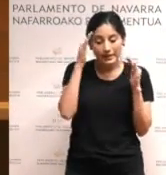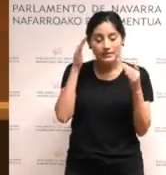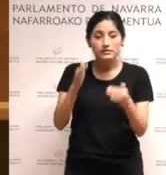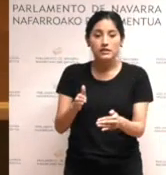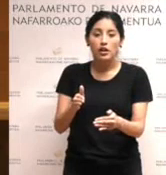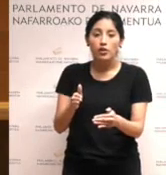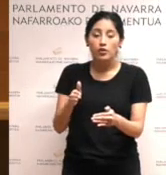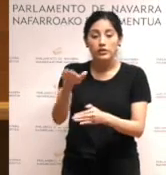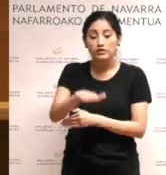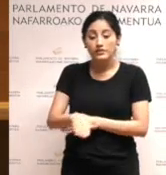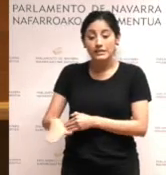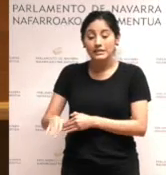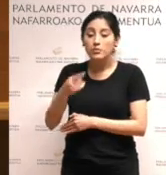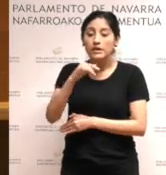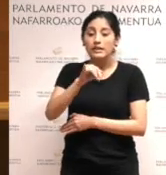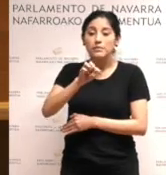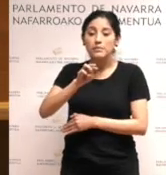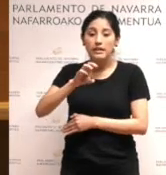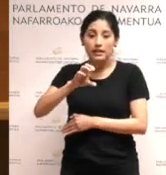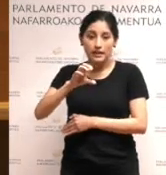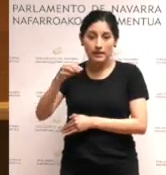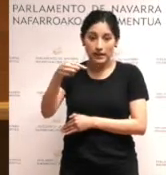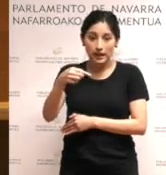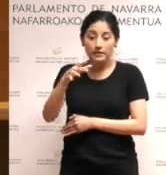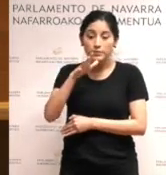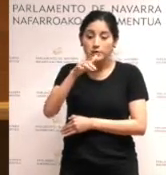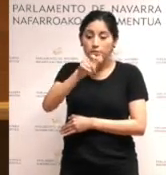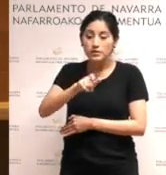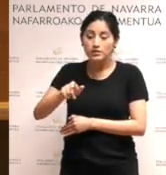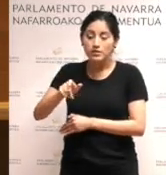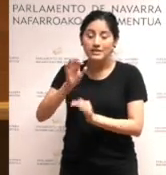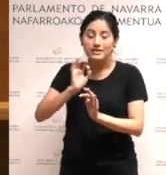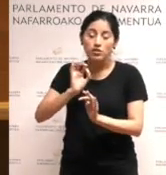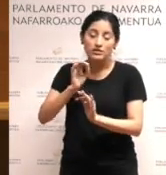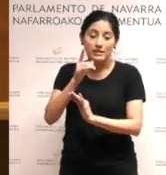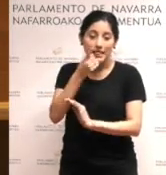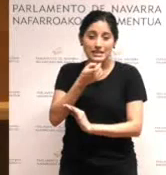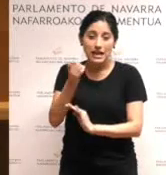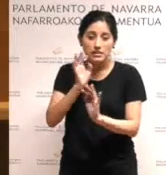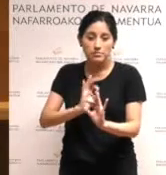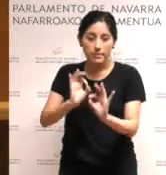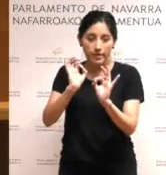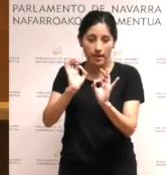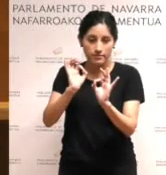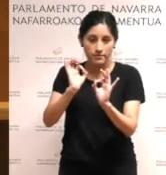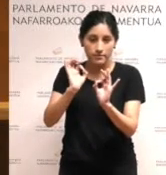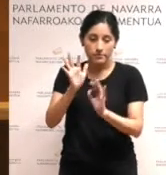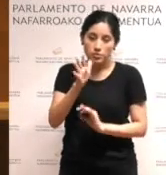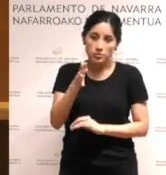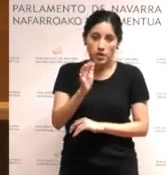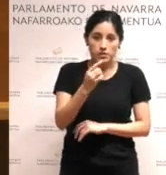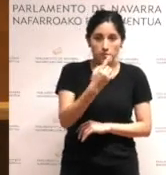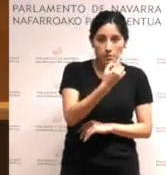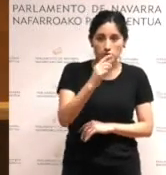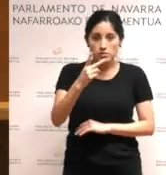índice negativo en escolarización de alumnado con necesidad específica de apoyo educativo, 20 en primero del segundo ciclo de